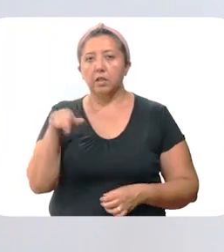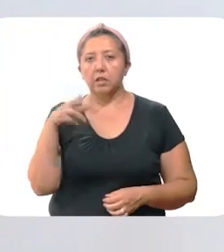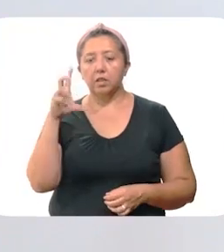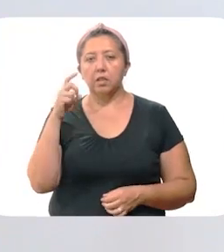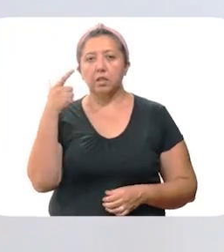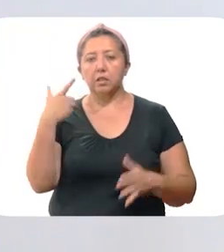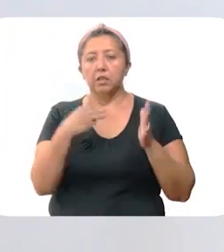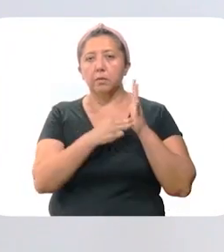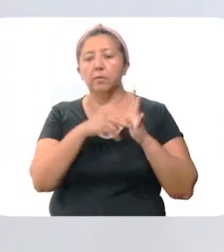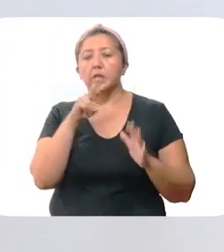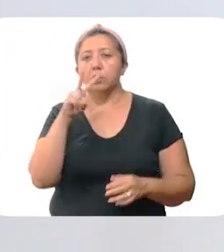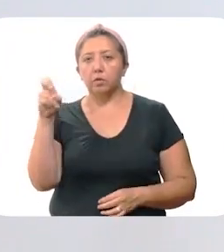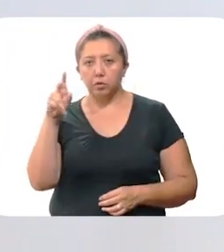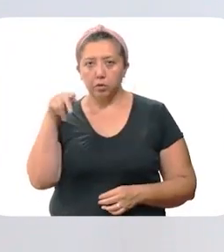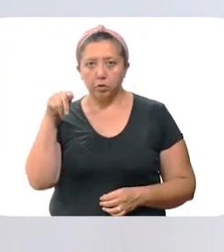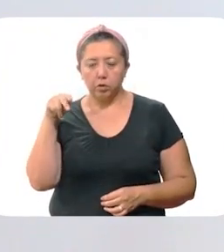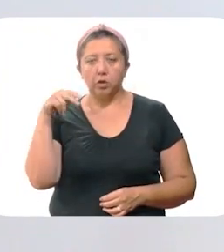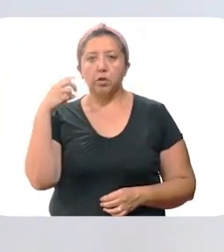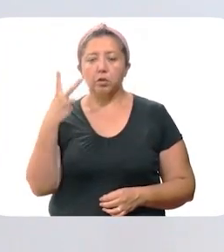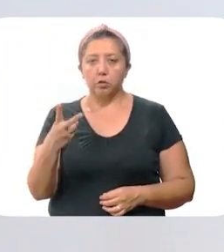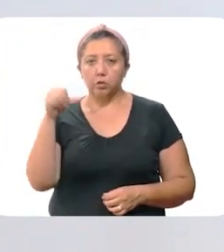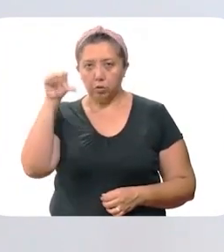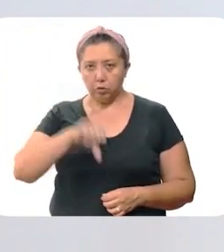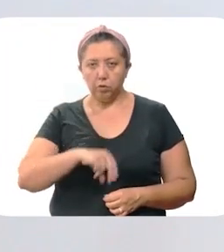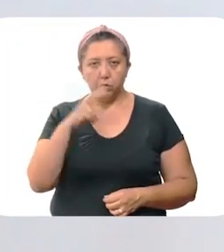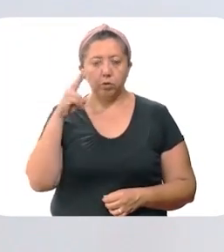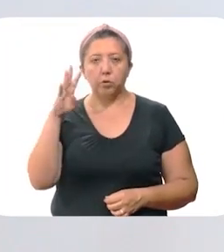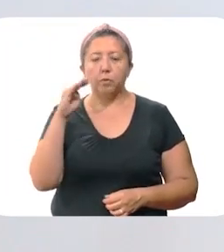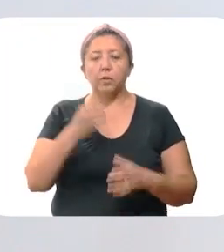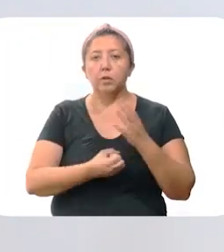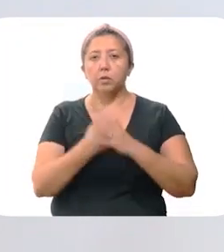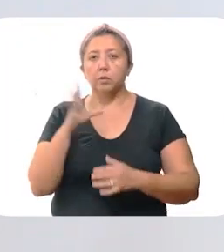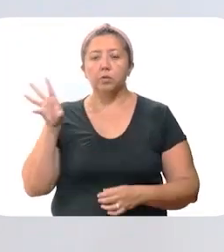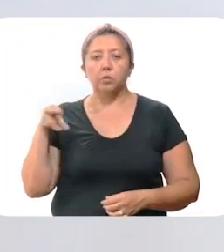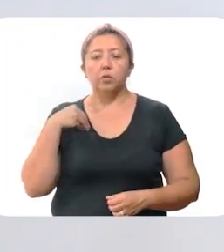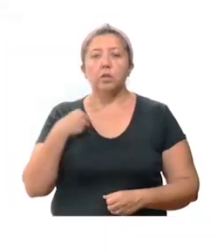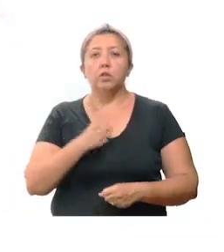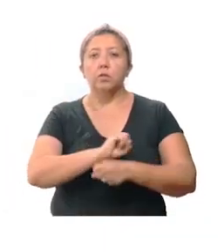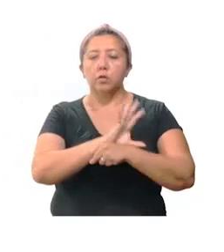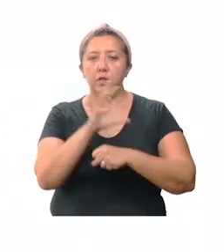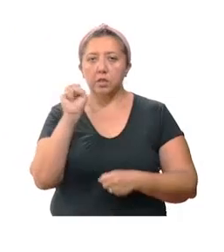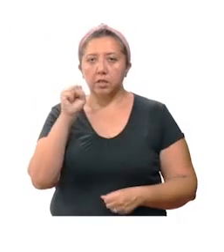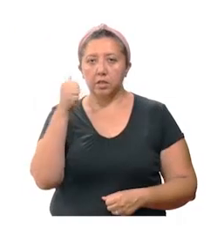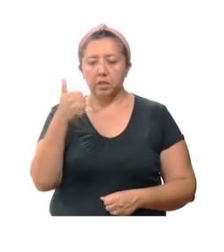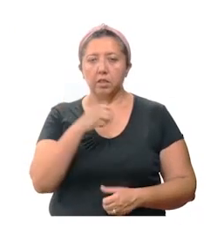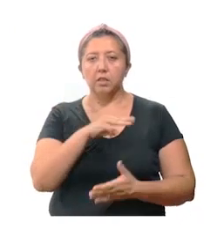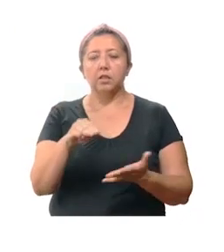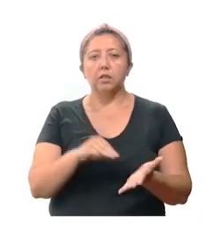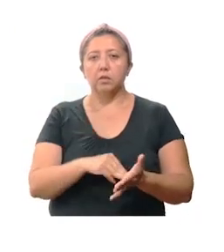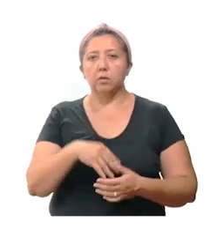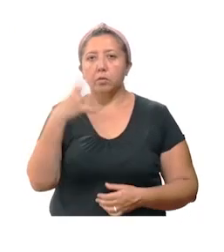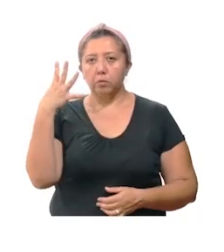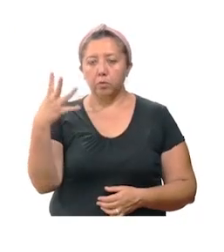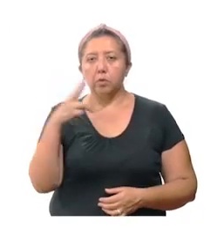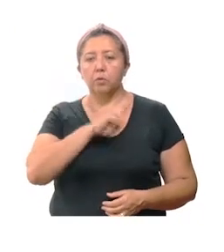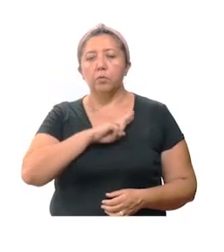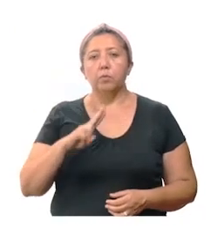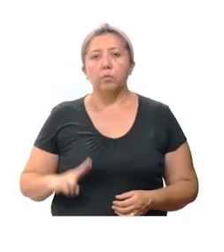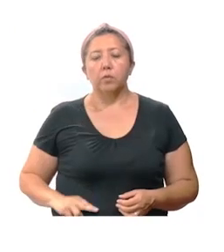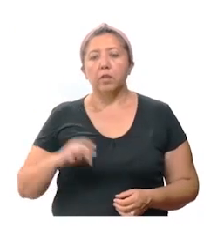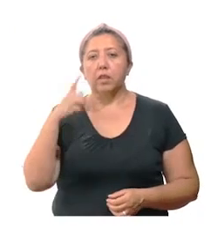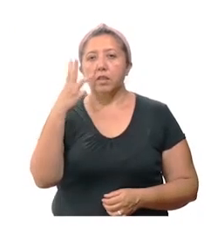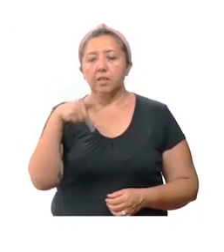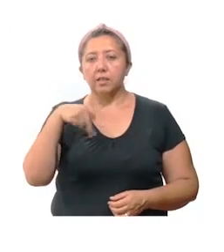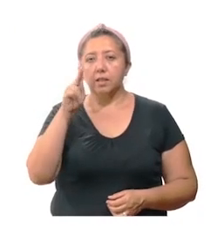es 37.282. Hoy se detectaron 90 nuevos contagios de coronavirus, 66 en Mérida, 4 en Humán, 3